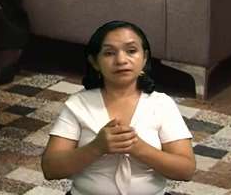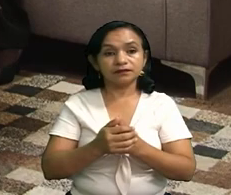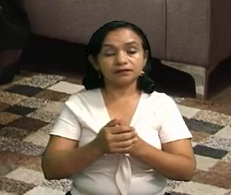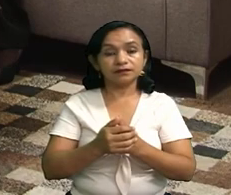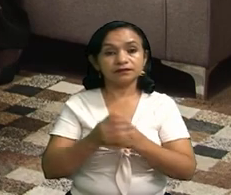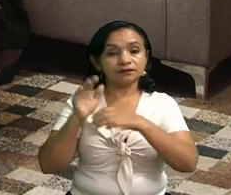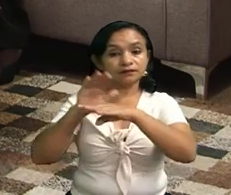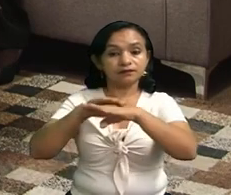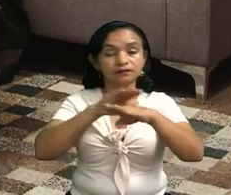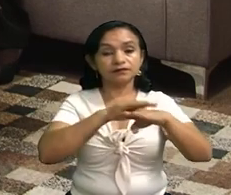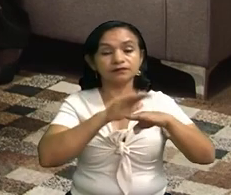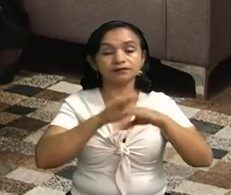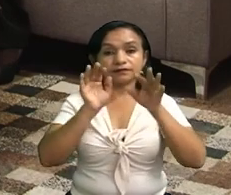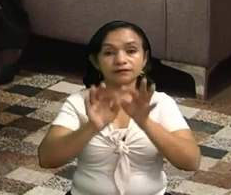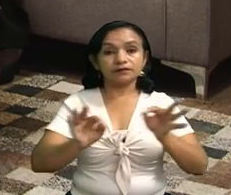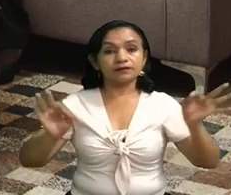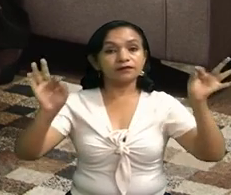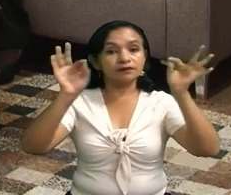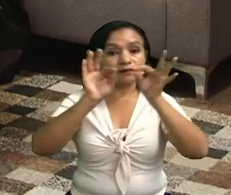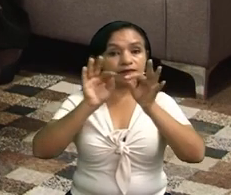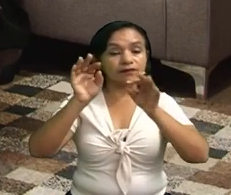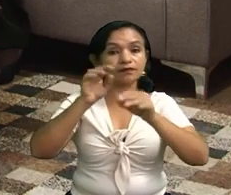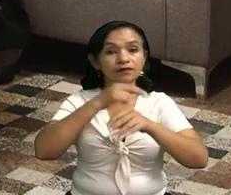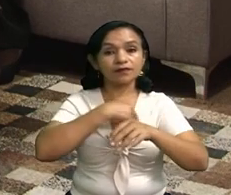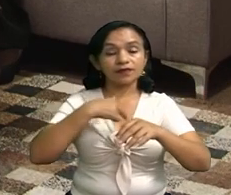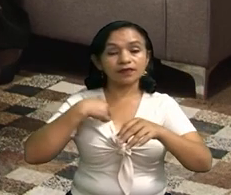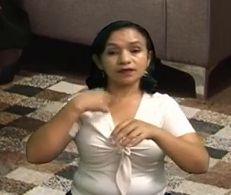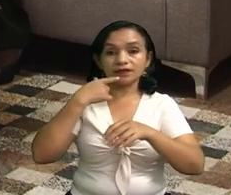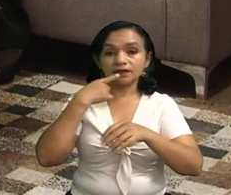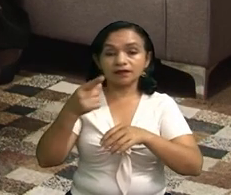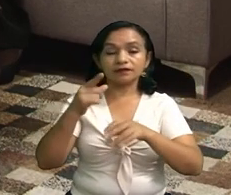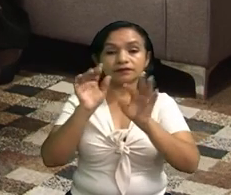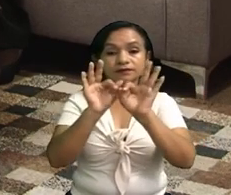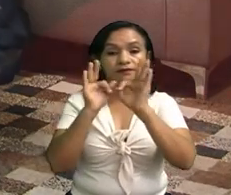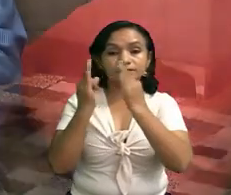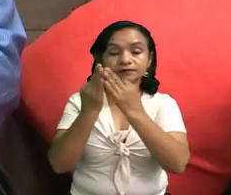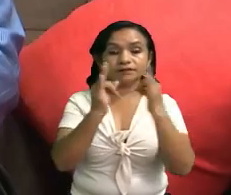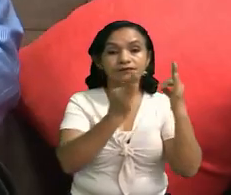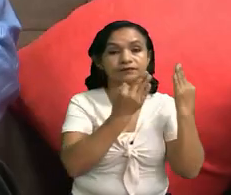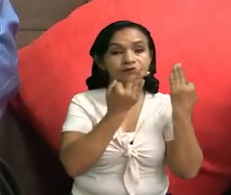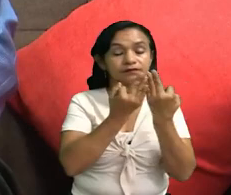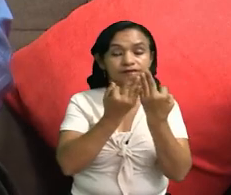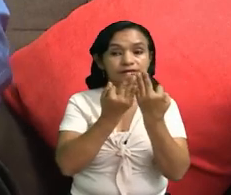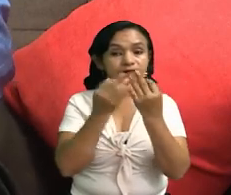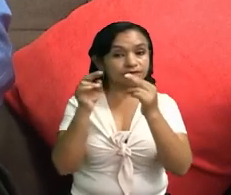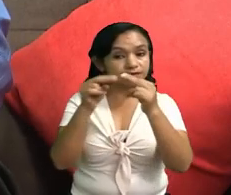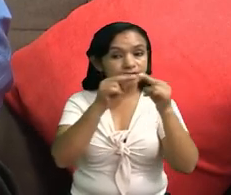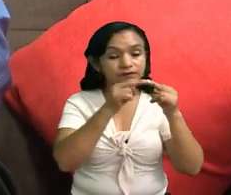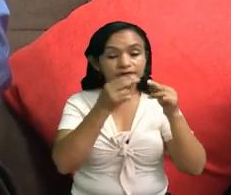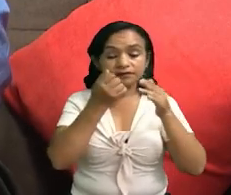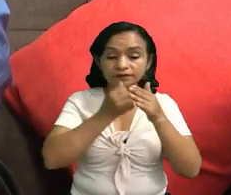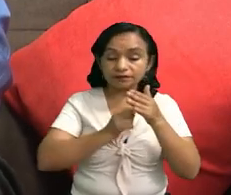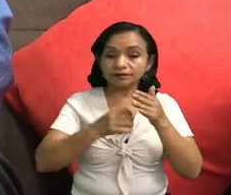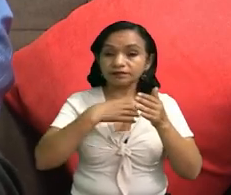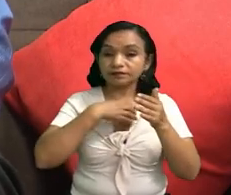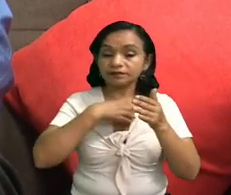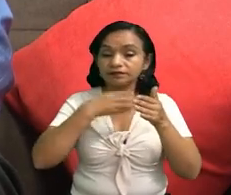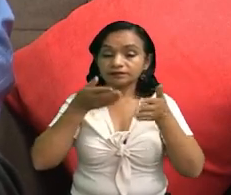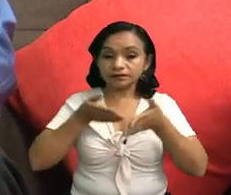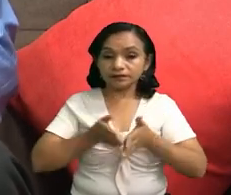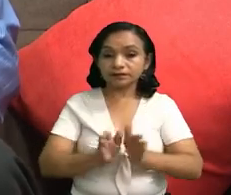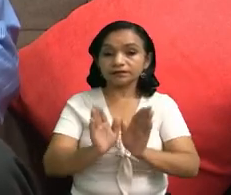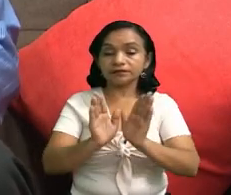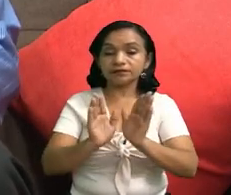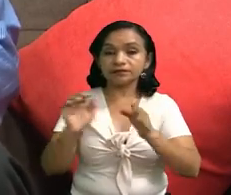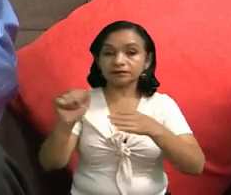y un llamado bastante importante que hace de parte suya, creo, a las familias a no perder esa vinculación con sus estudiantes, sin duda alguna dentro